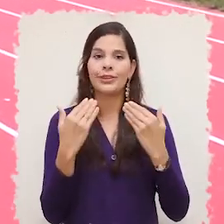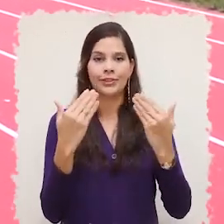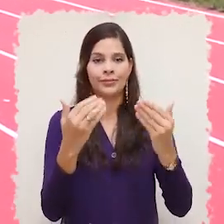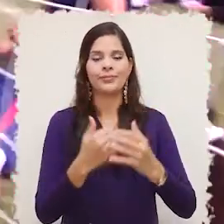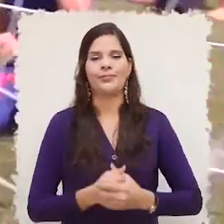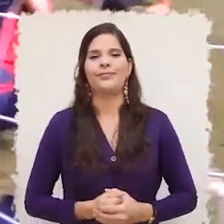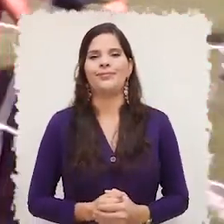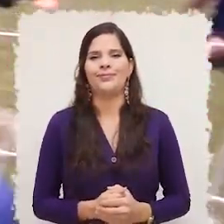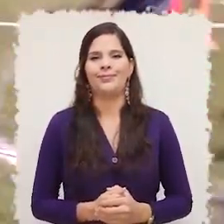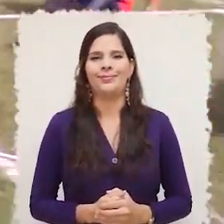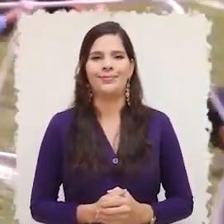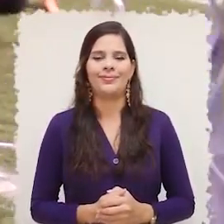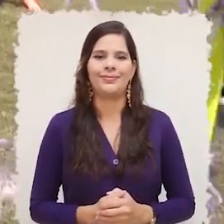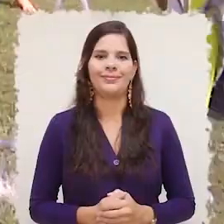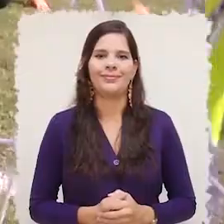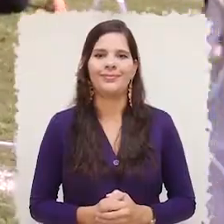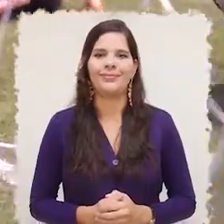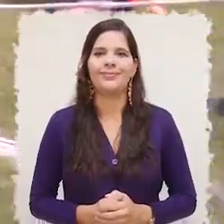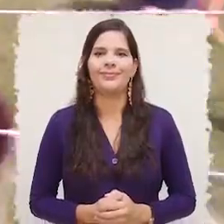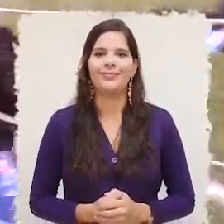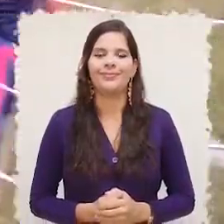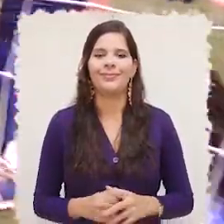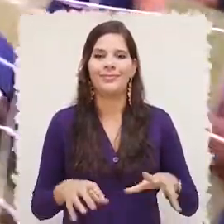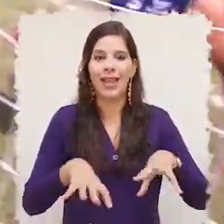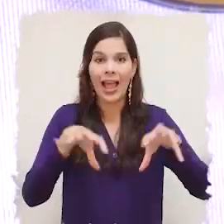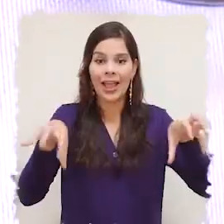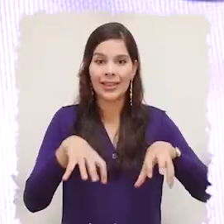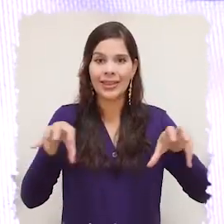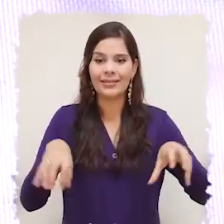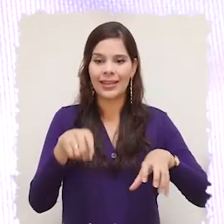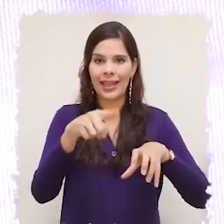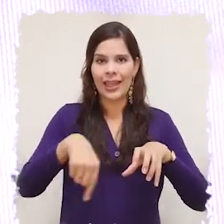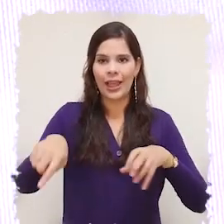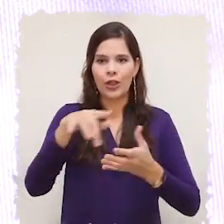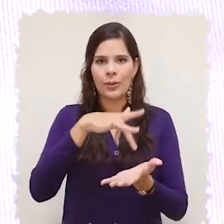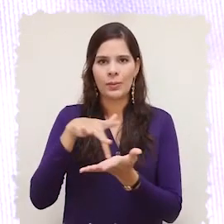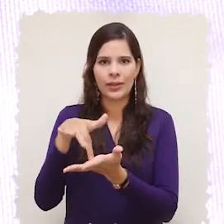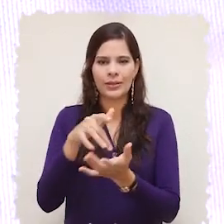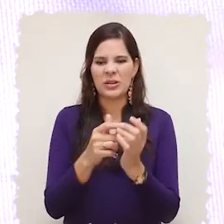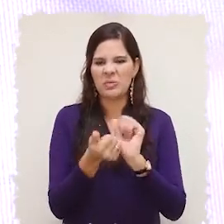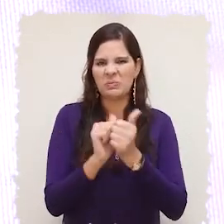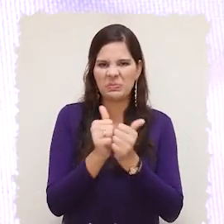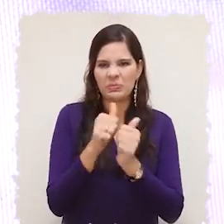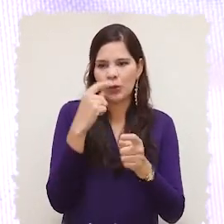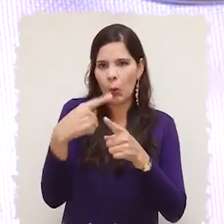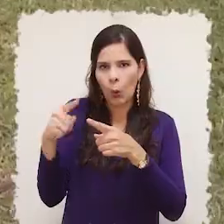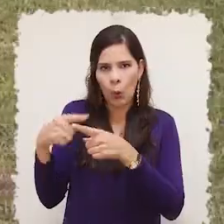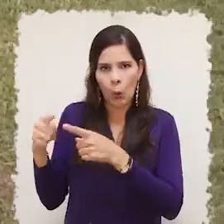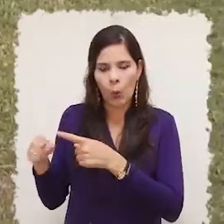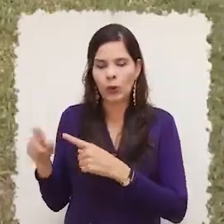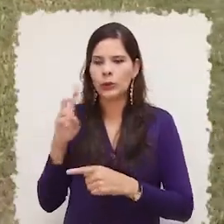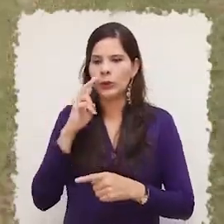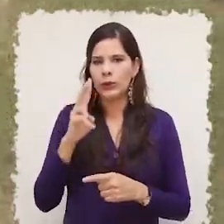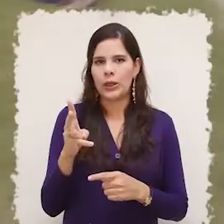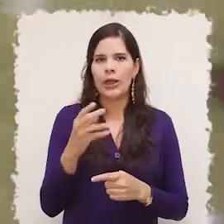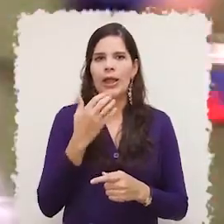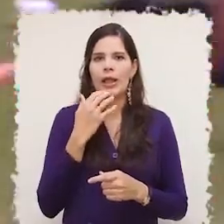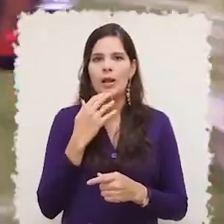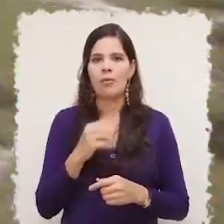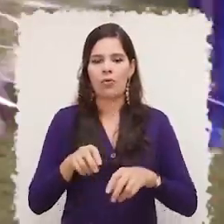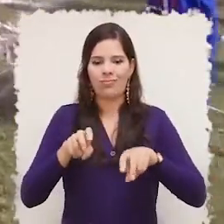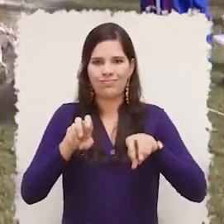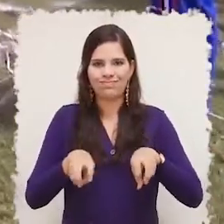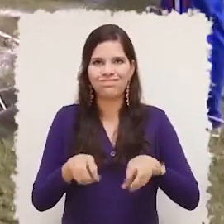muy bueno. Durante la actividad, los participantes hicieron demostraciones en diferentes disciplinas deportivas, entre ellas